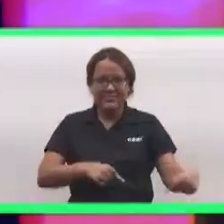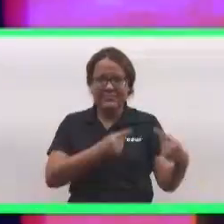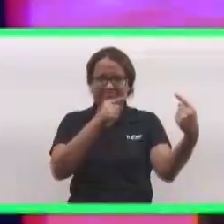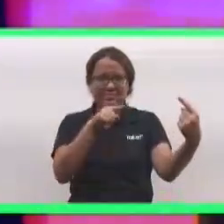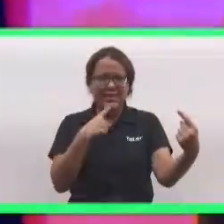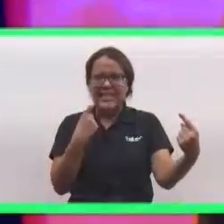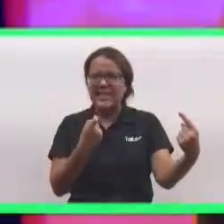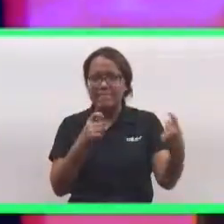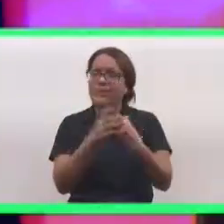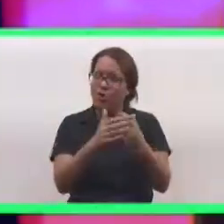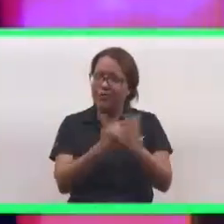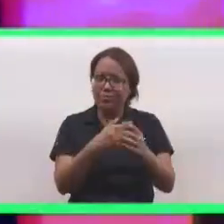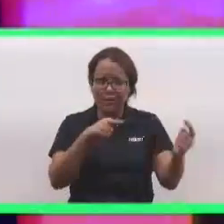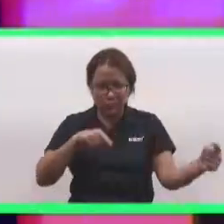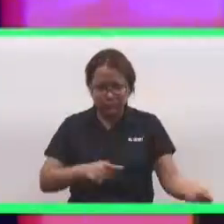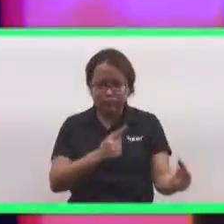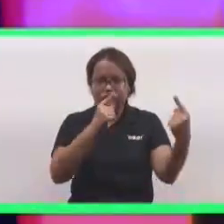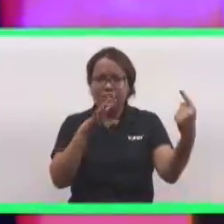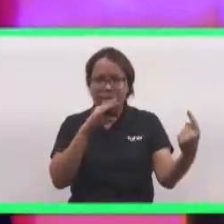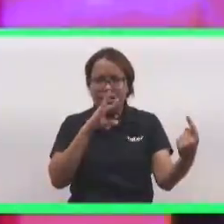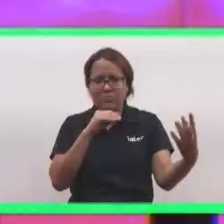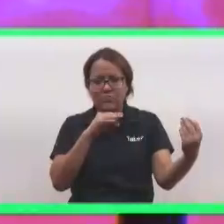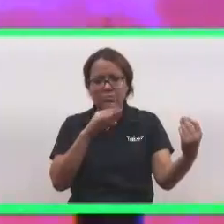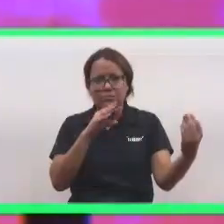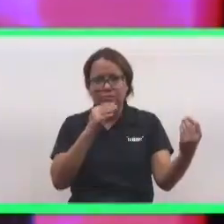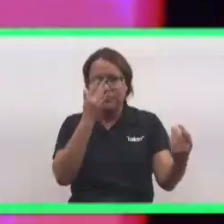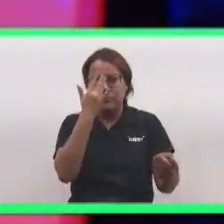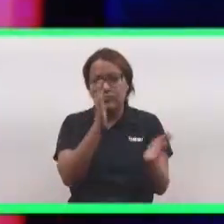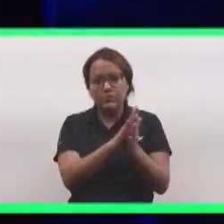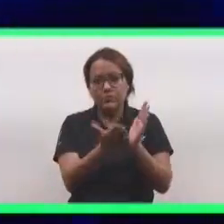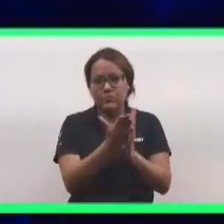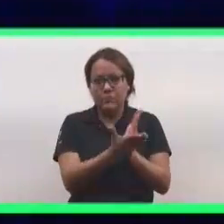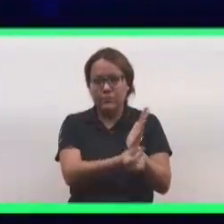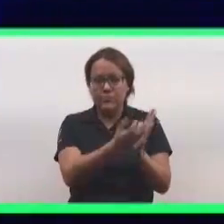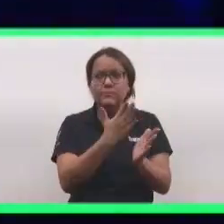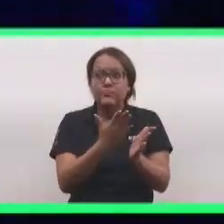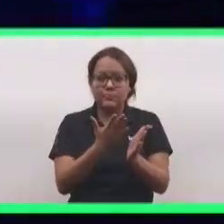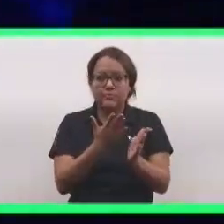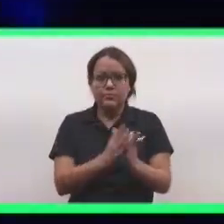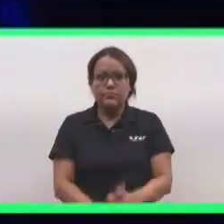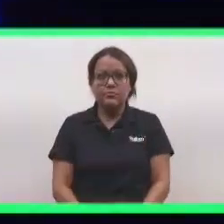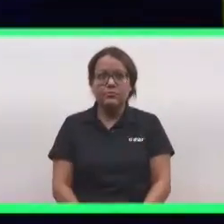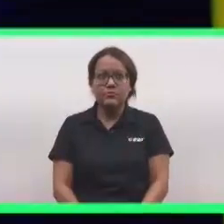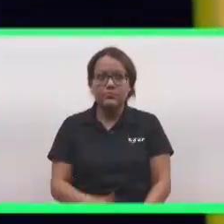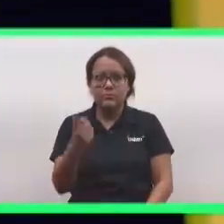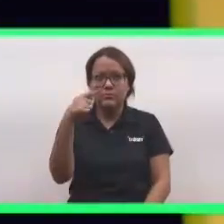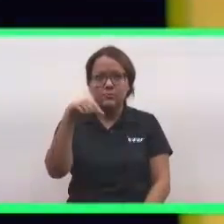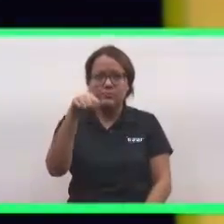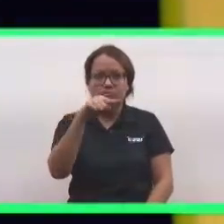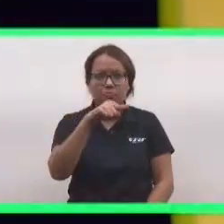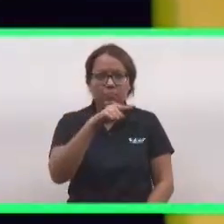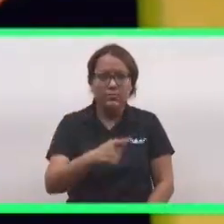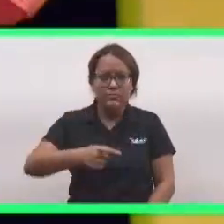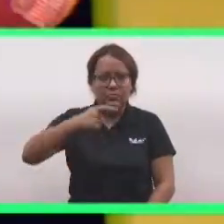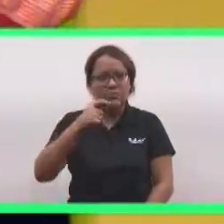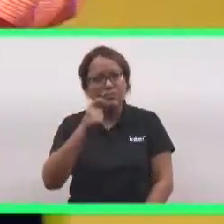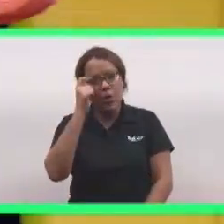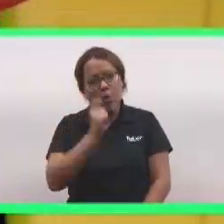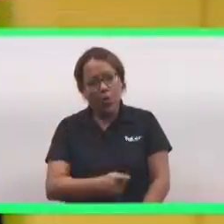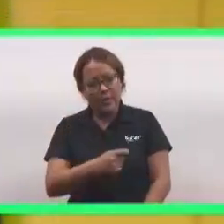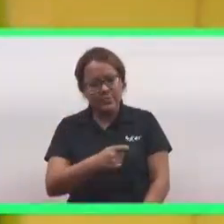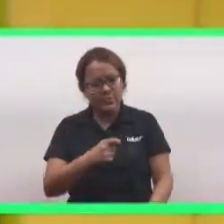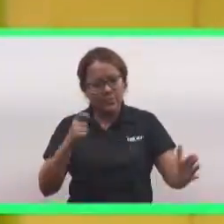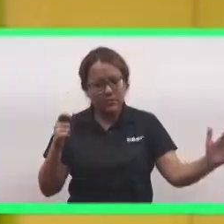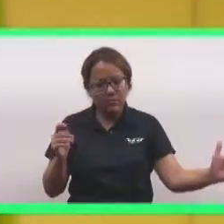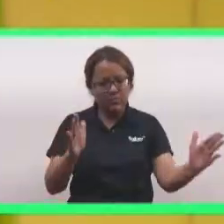enemigo? El problema. Hablemos con nuestro enemigo. ¿Qué dice la palabra? Cuando sea llevado delante del juez, ponte de acuerdo con tu adversario, no